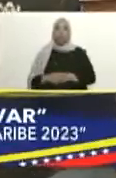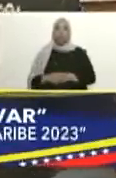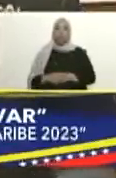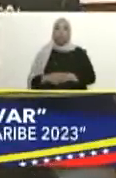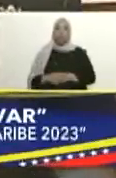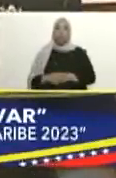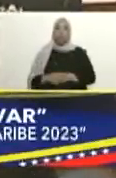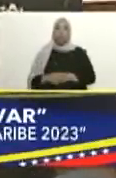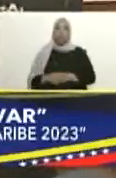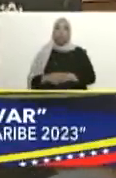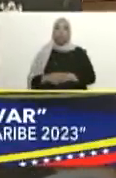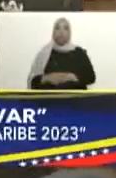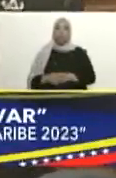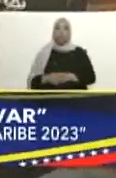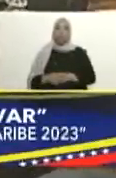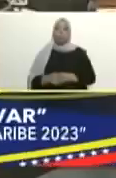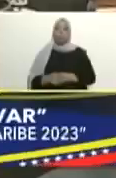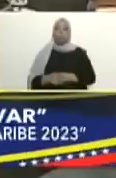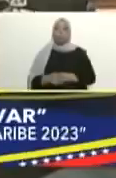Quizás ese sea